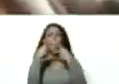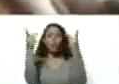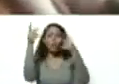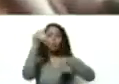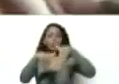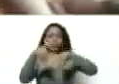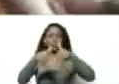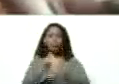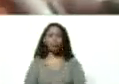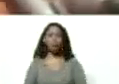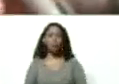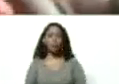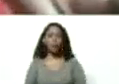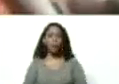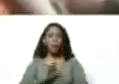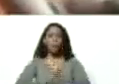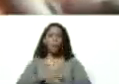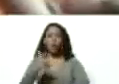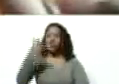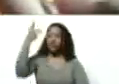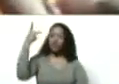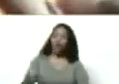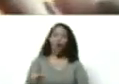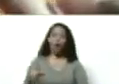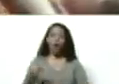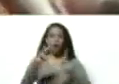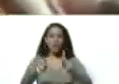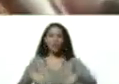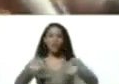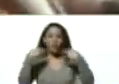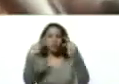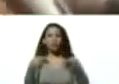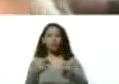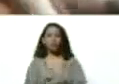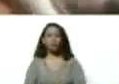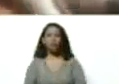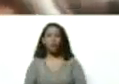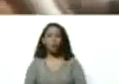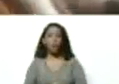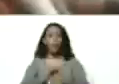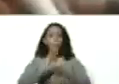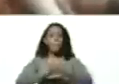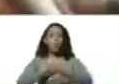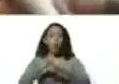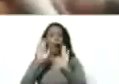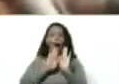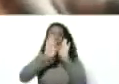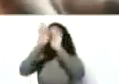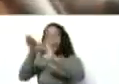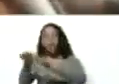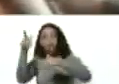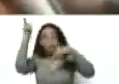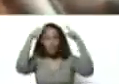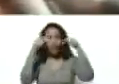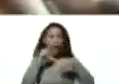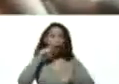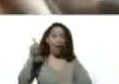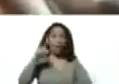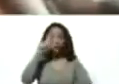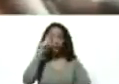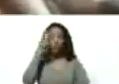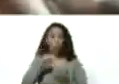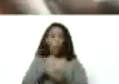por el no al revocatorio, por el apoyo al comandante Chávez, en aquel año